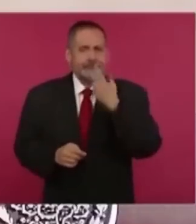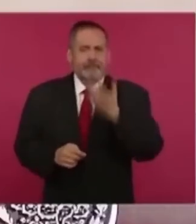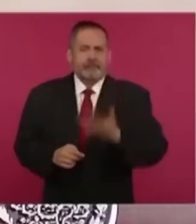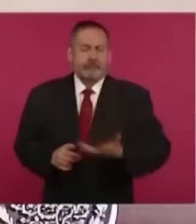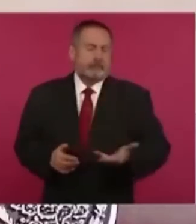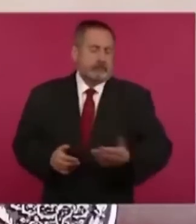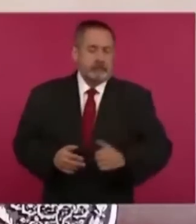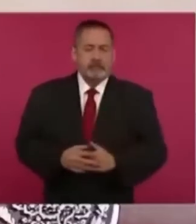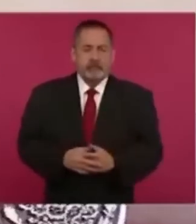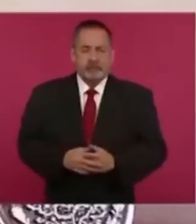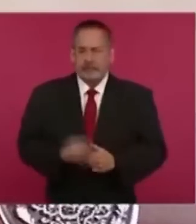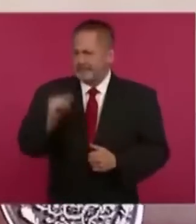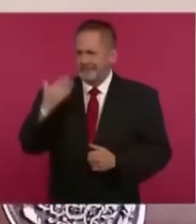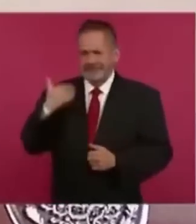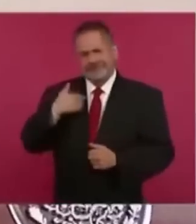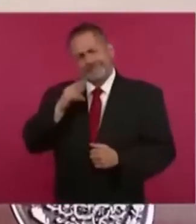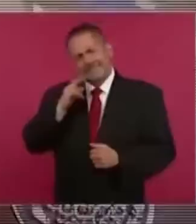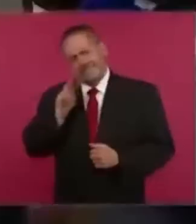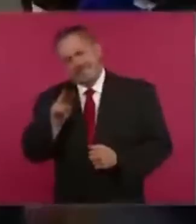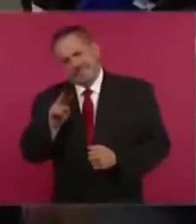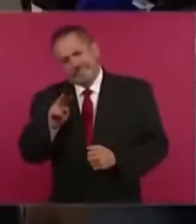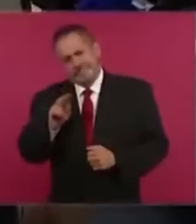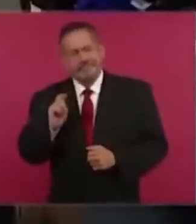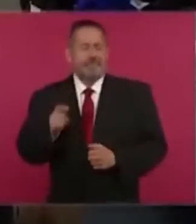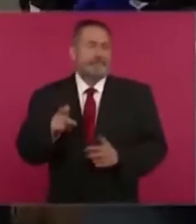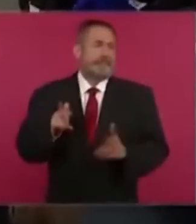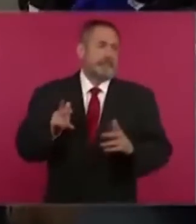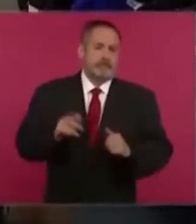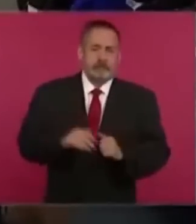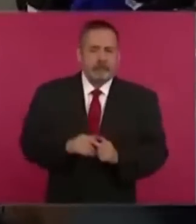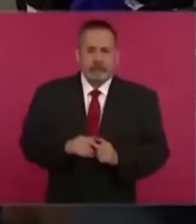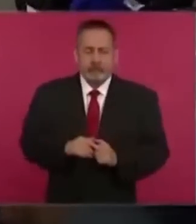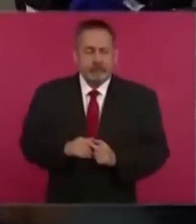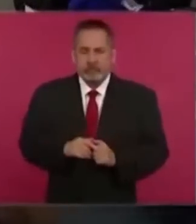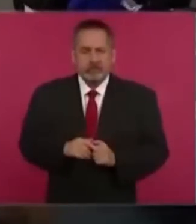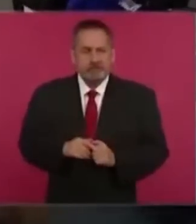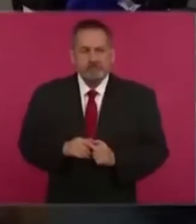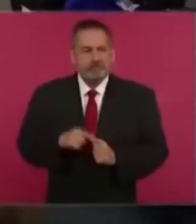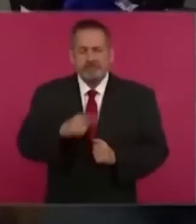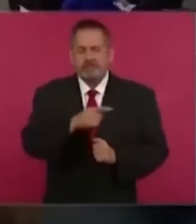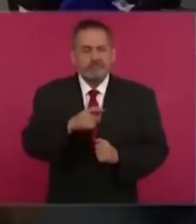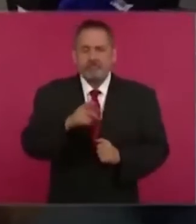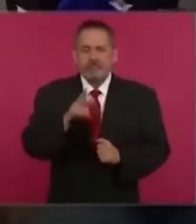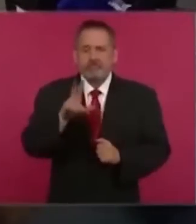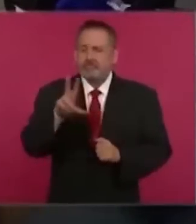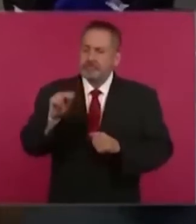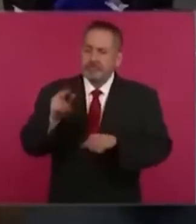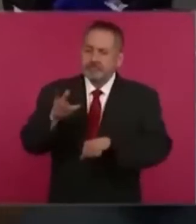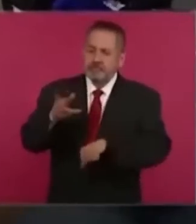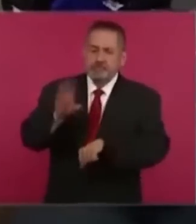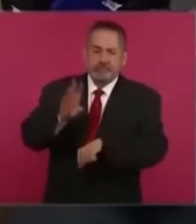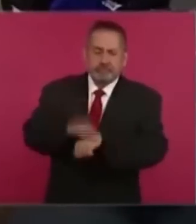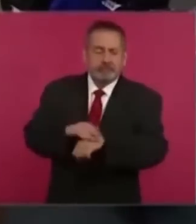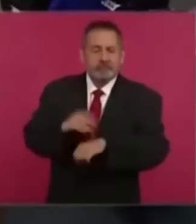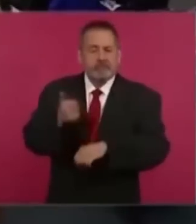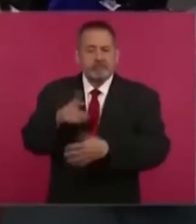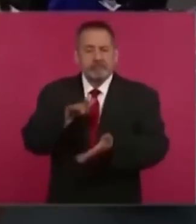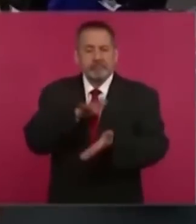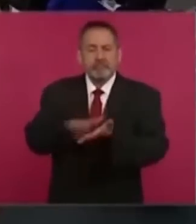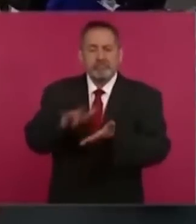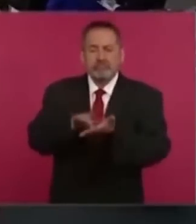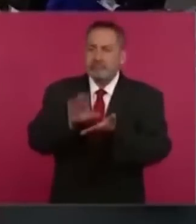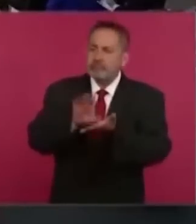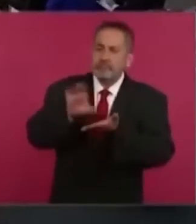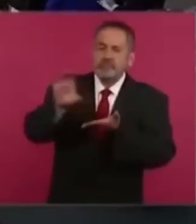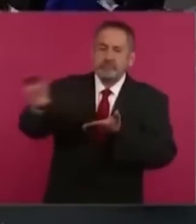ahora estaba viendo que este ya no están autorizando el apoyo para la guerra en